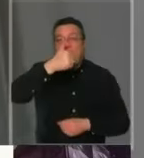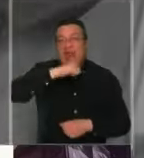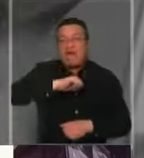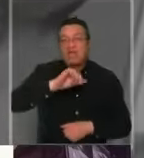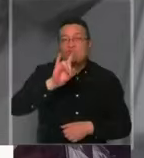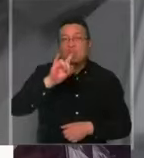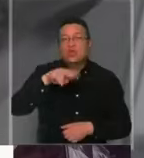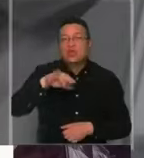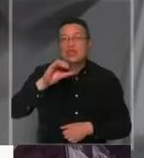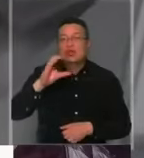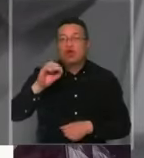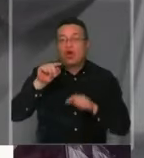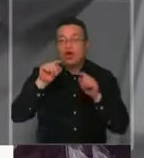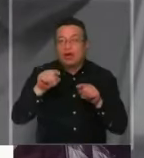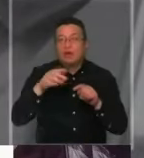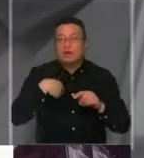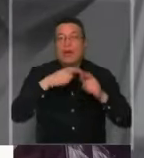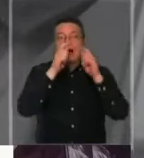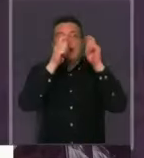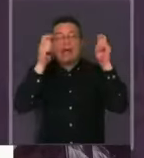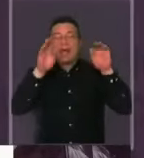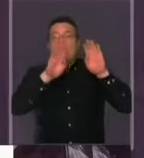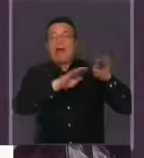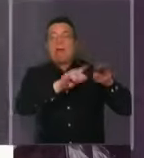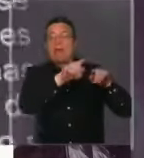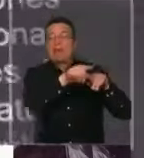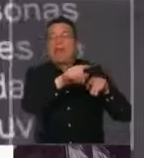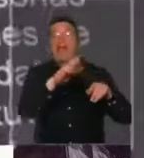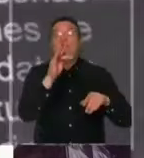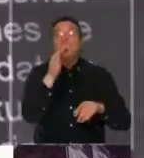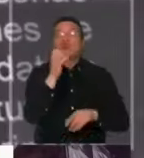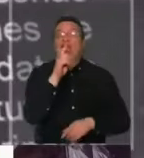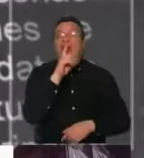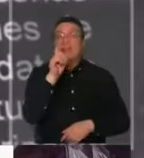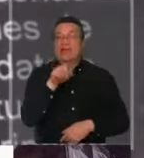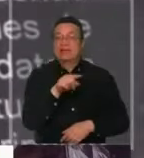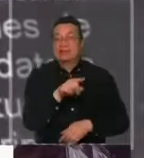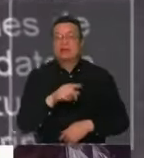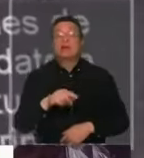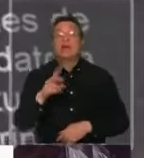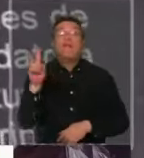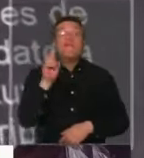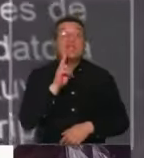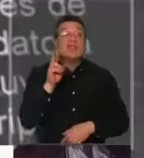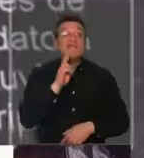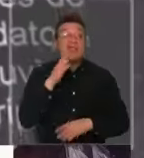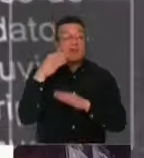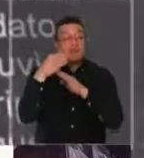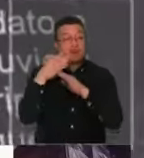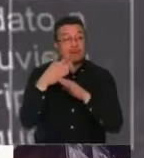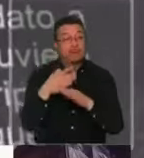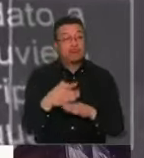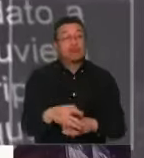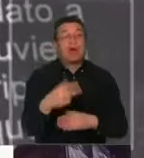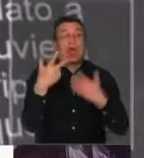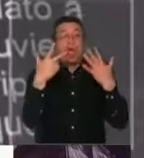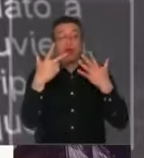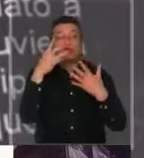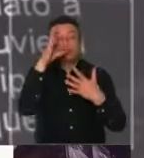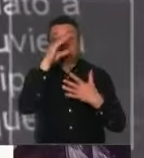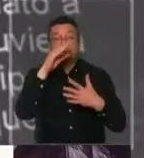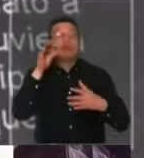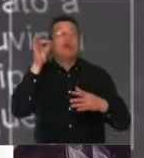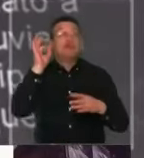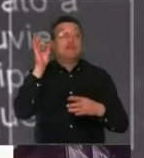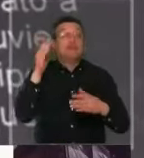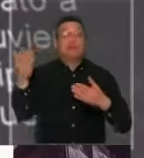el comando de campaña del precandidato Manuel Fuentes Rosales. Todos los viernes de cada mes nos juntábamos a las 20 horas. En esas reuniones Manuel